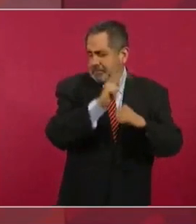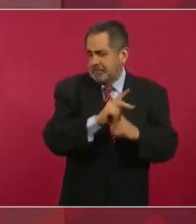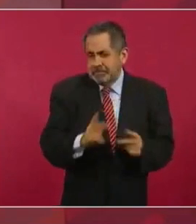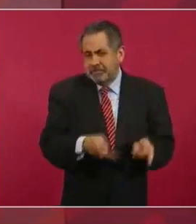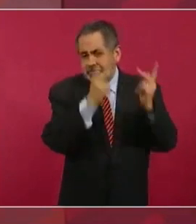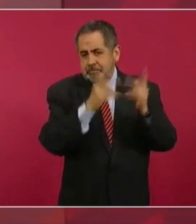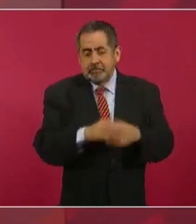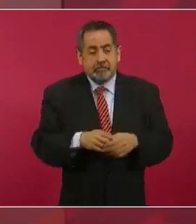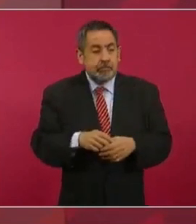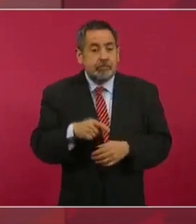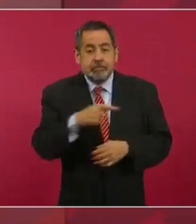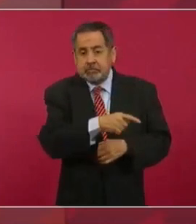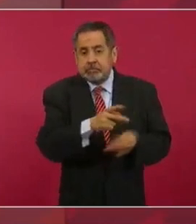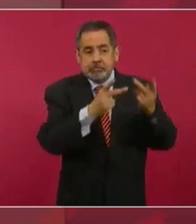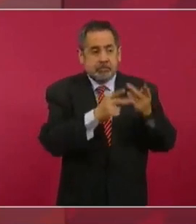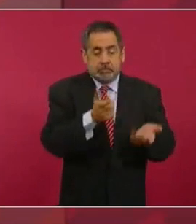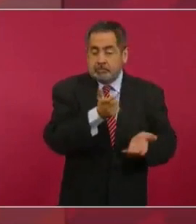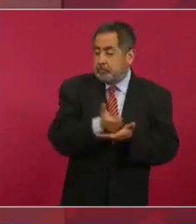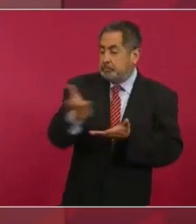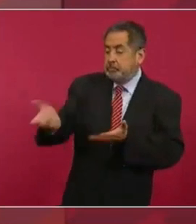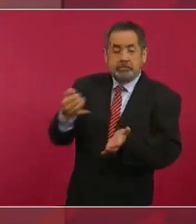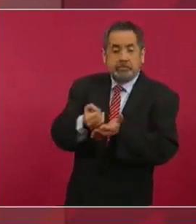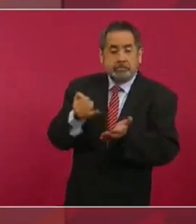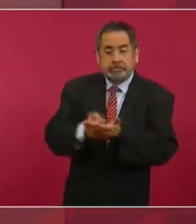Y no pagaron ni siquiera impuestos